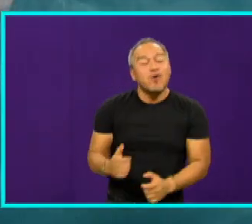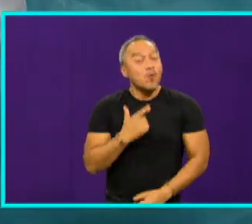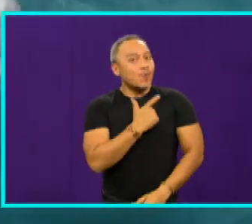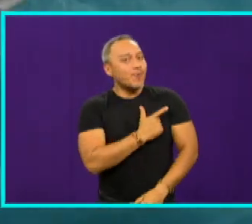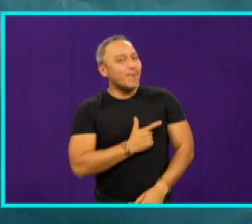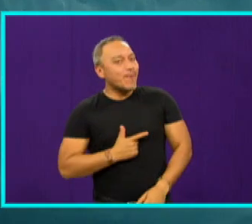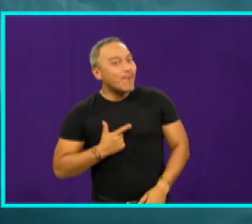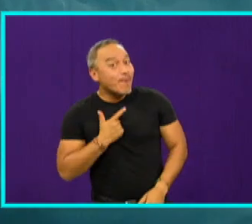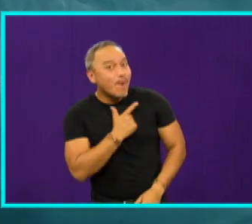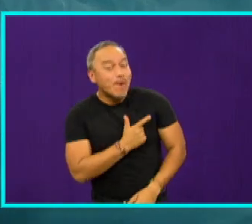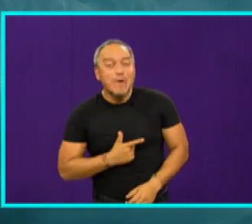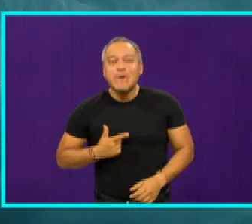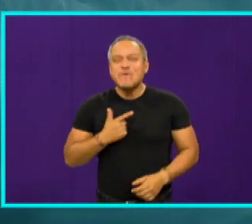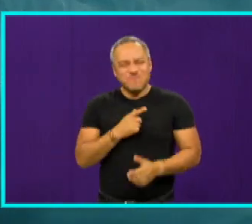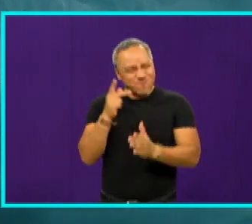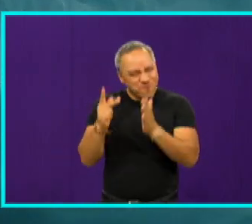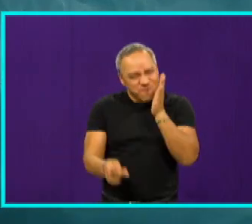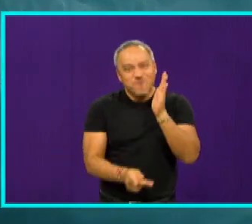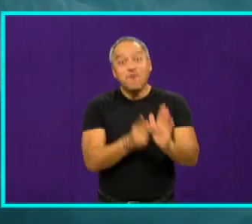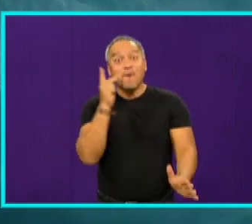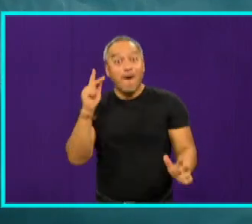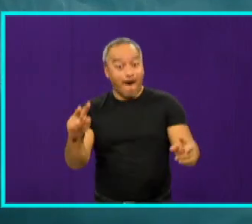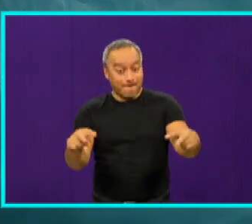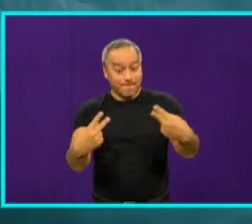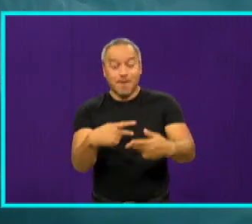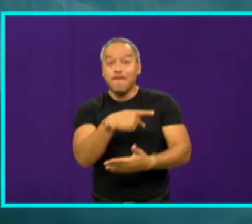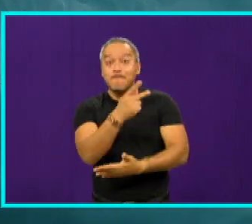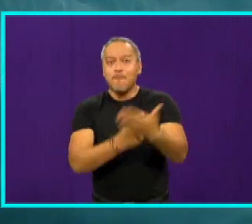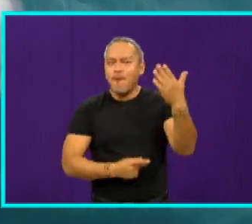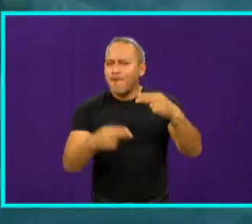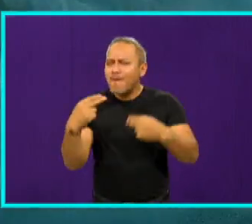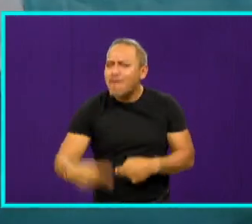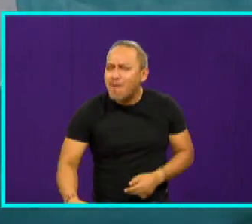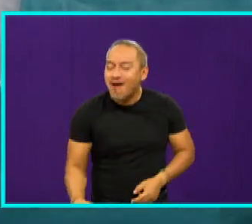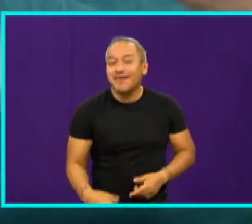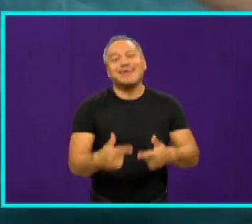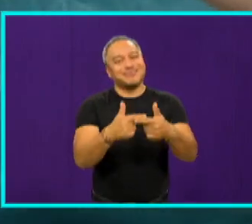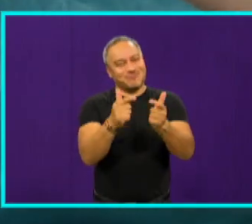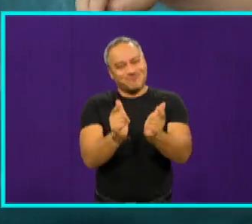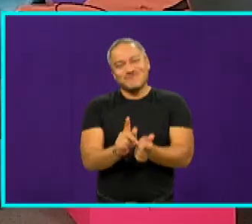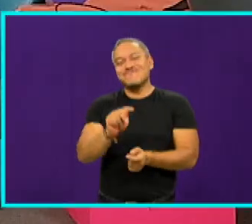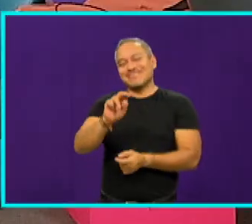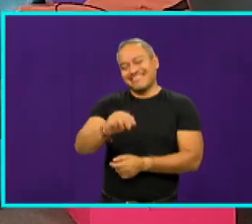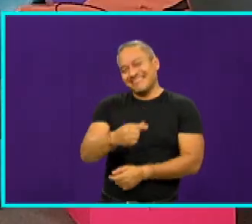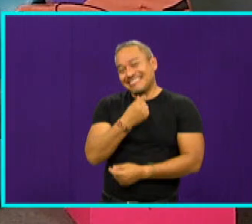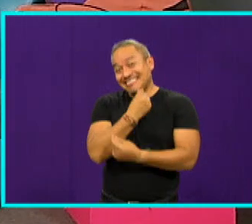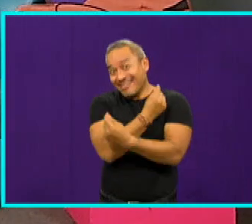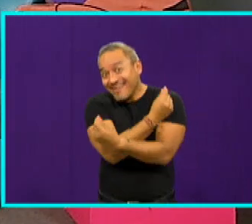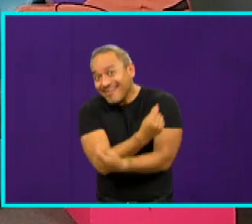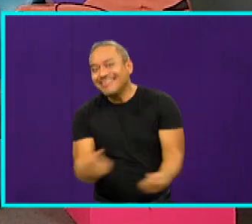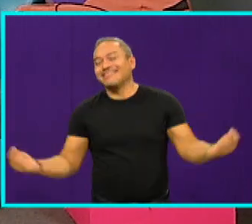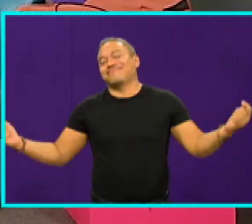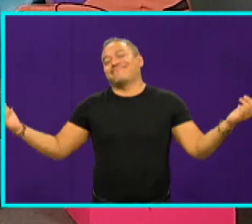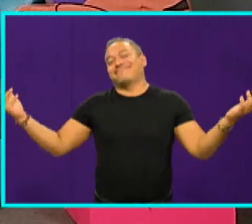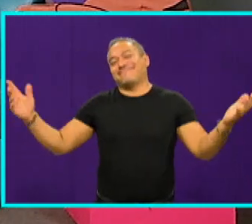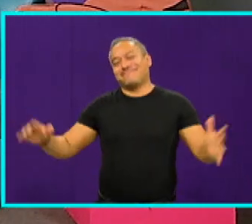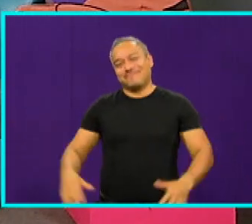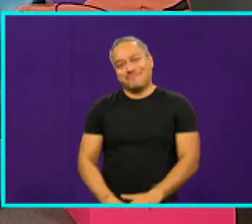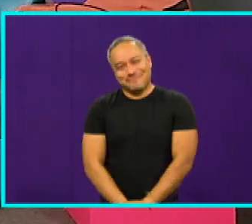Qué gusto que estén una vez más con nosotros en este programa que se llama El Club de la